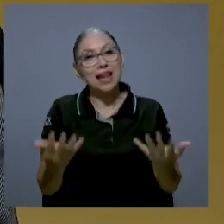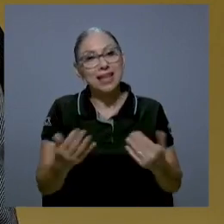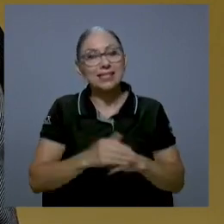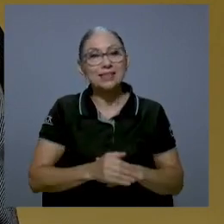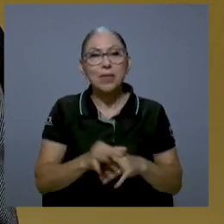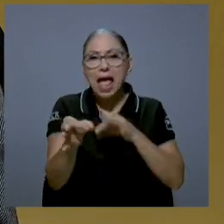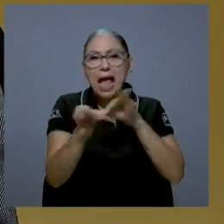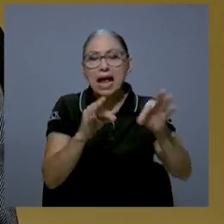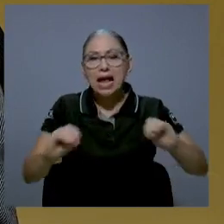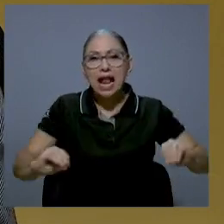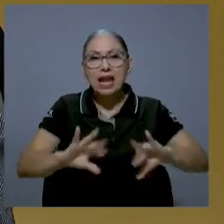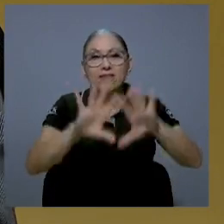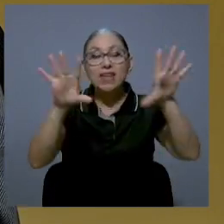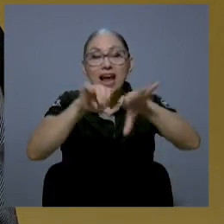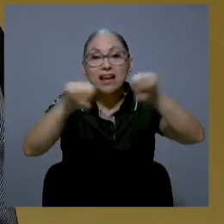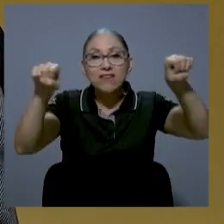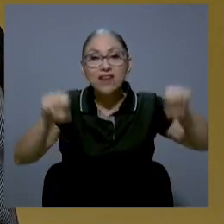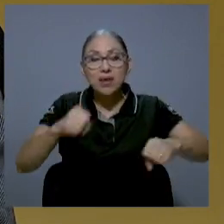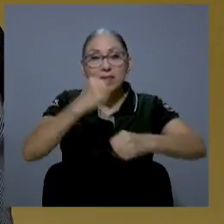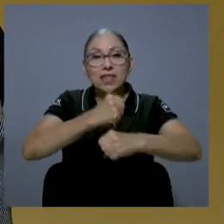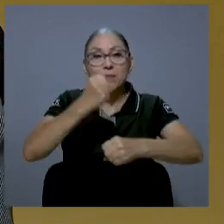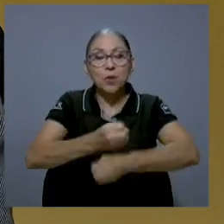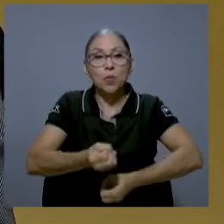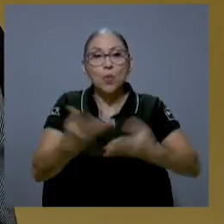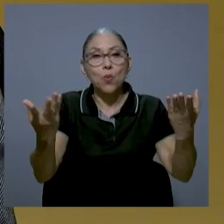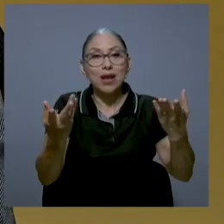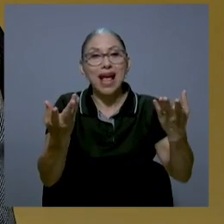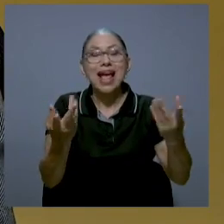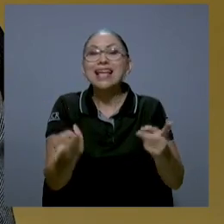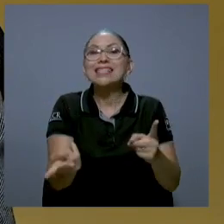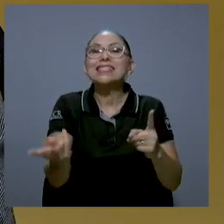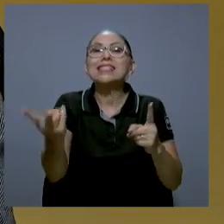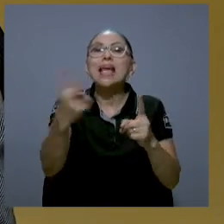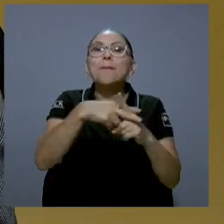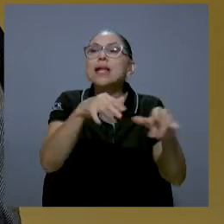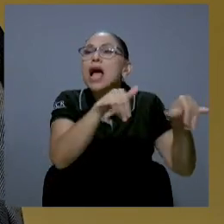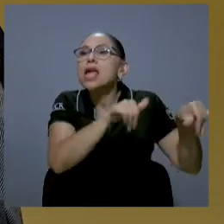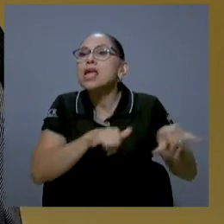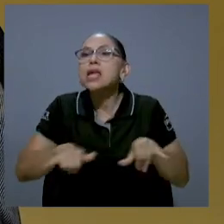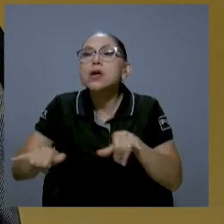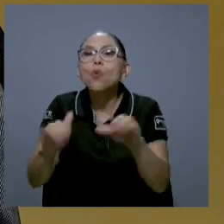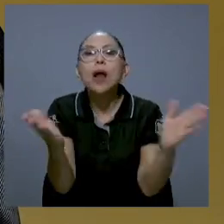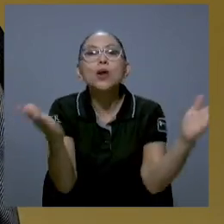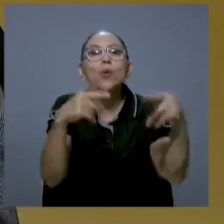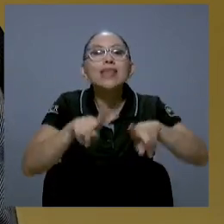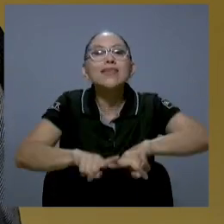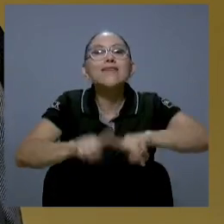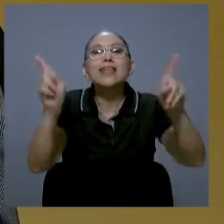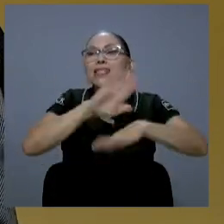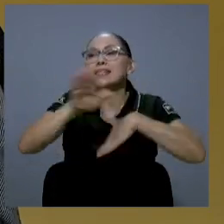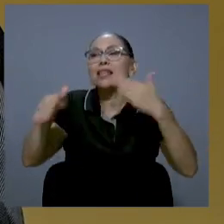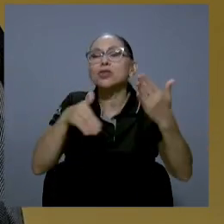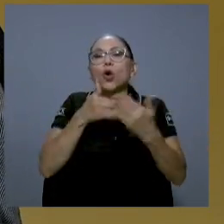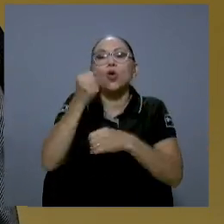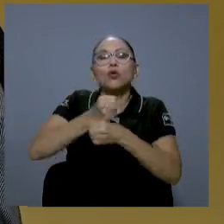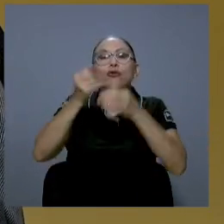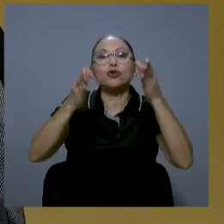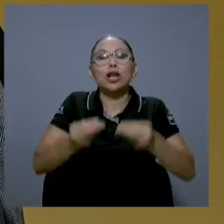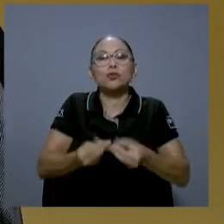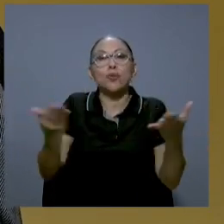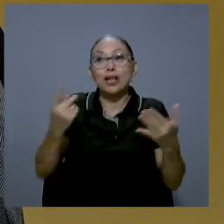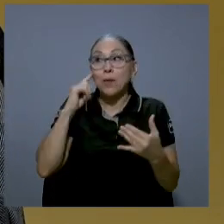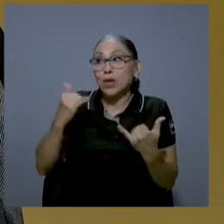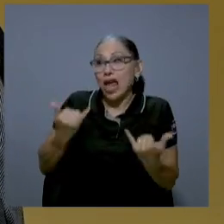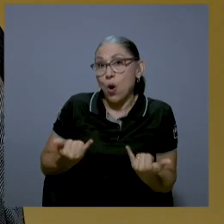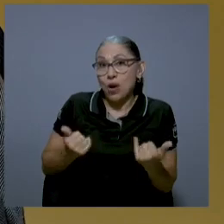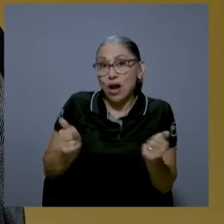que el régimen de empleo público se aplica sin distinciones a todos los funcionarios públicos, porque ahora con la ley de empleo público introdujeron